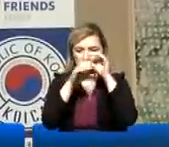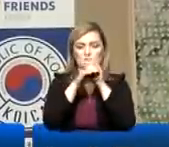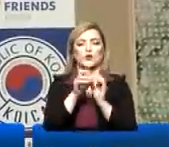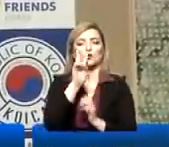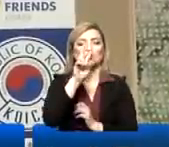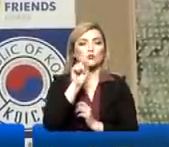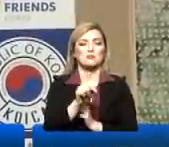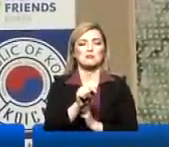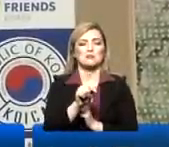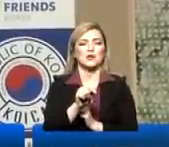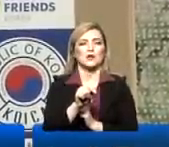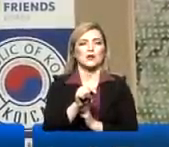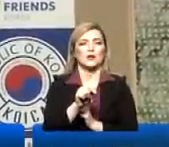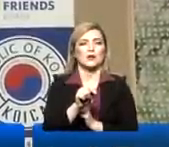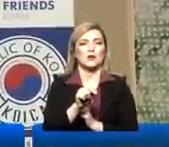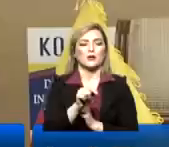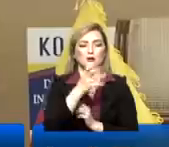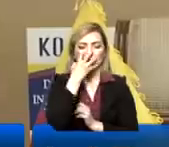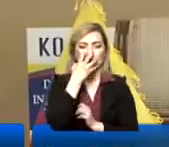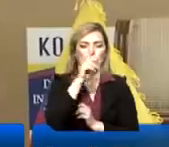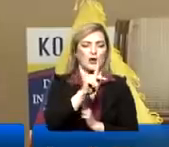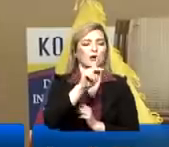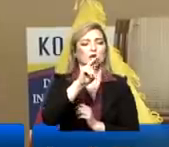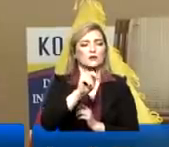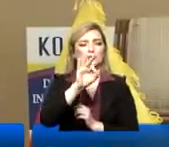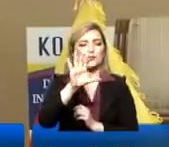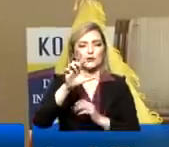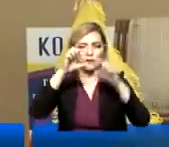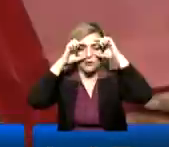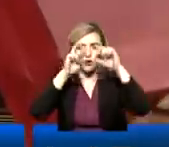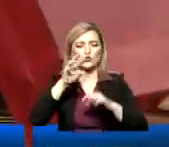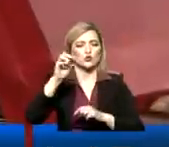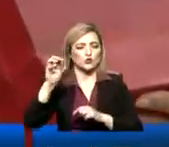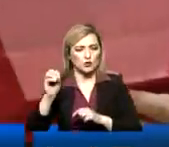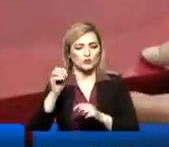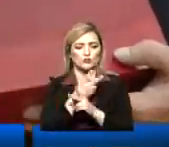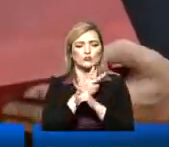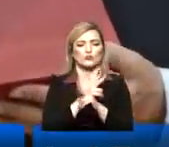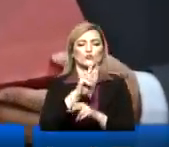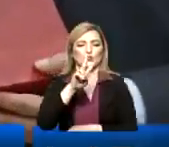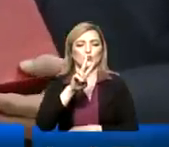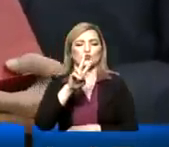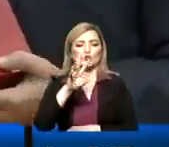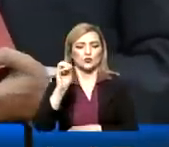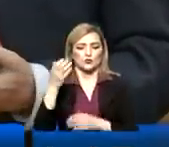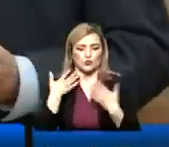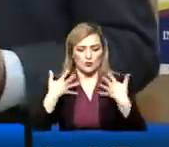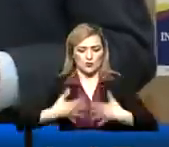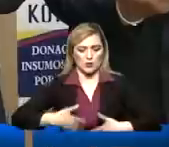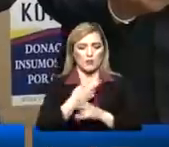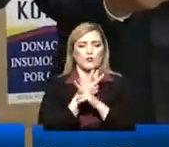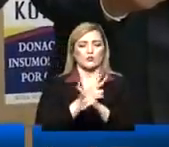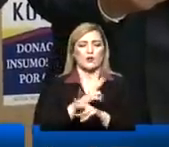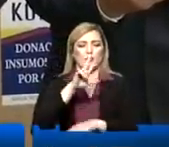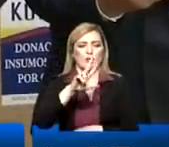2.000 mascarillas KN95, 200 gafas de protección reutilizables, 200 trajes de bioseguridad